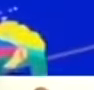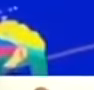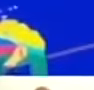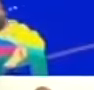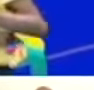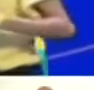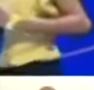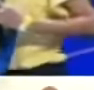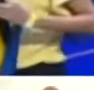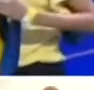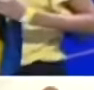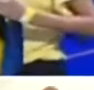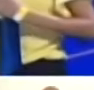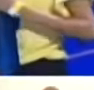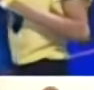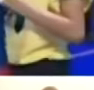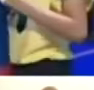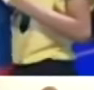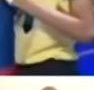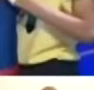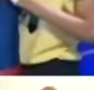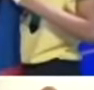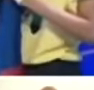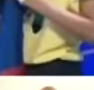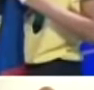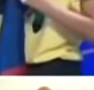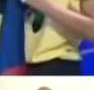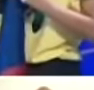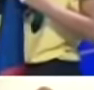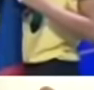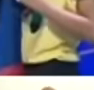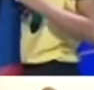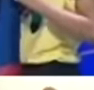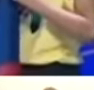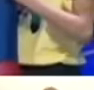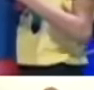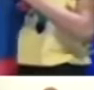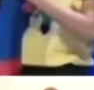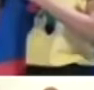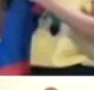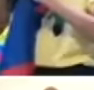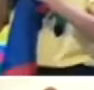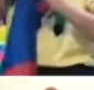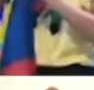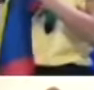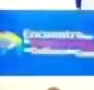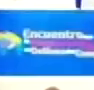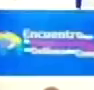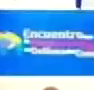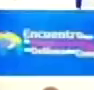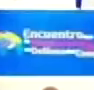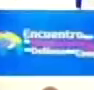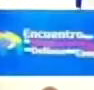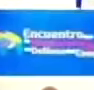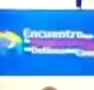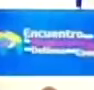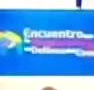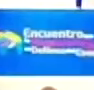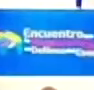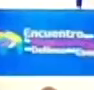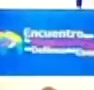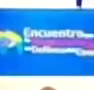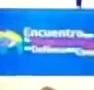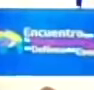nos vemos el lunes. Sí, mi presidente. Pero el domingo tienes que ir con tu mamá a votar, ¿verdad? Sí, mi presidente. Hazle un llamado a todos los niños y